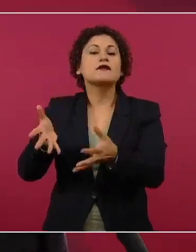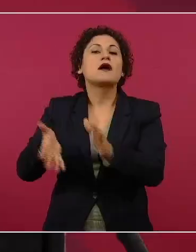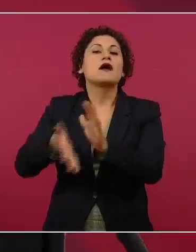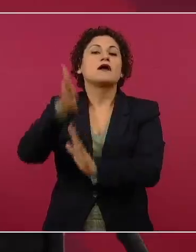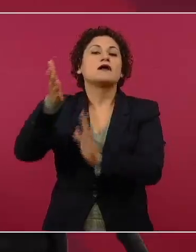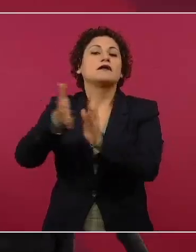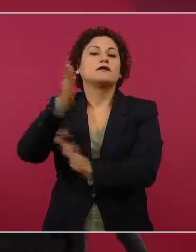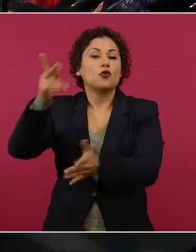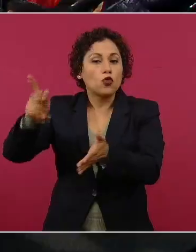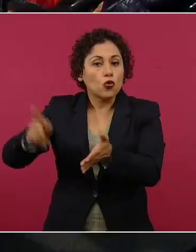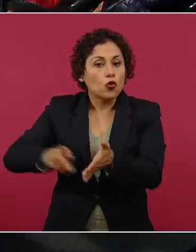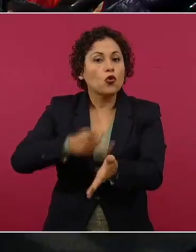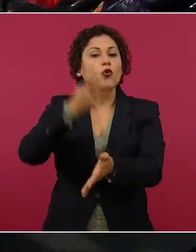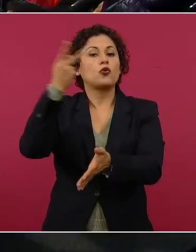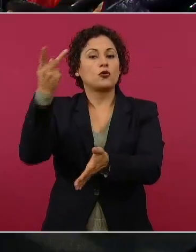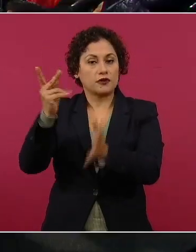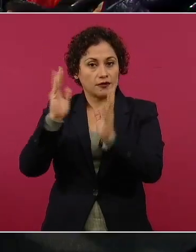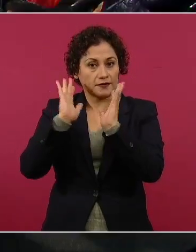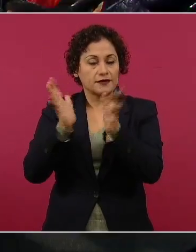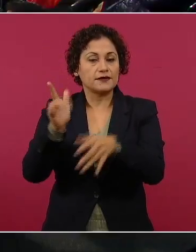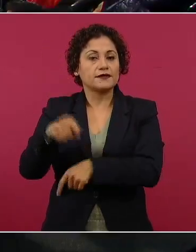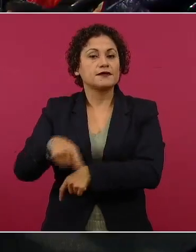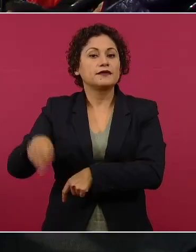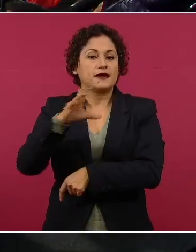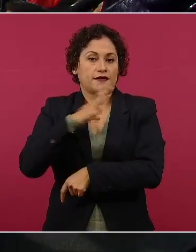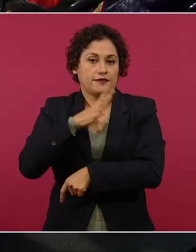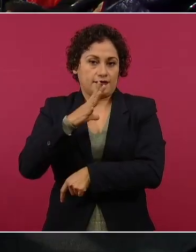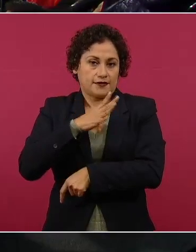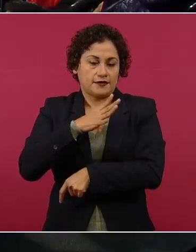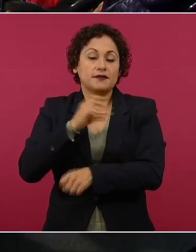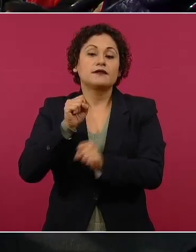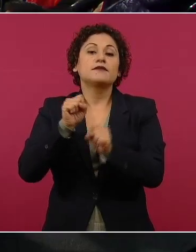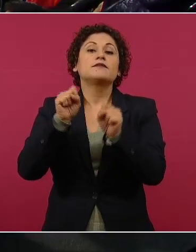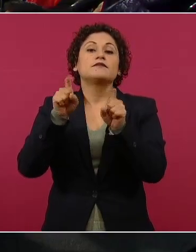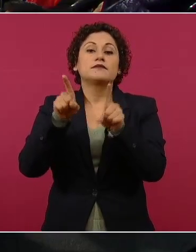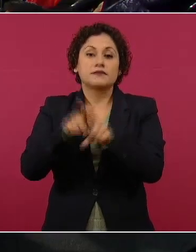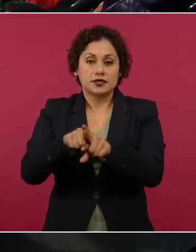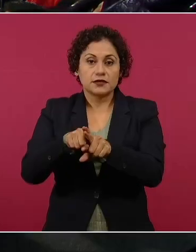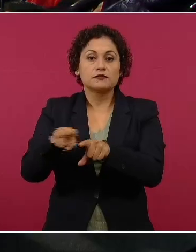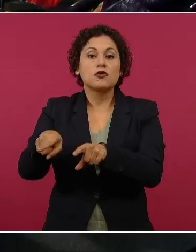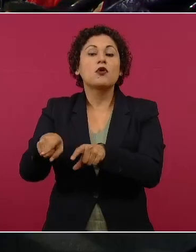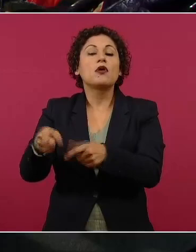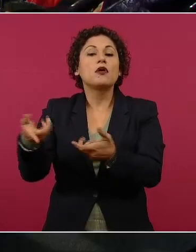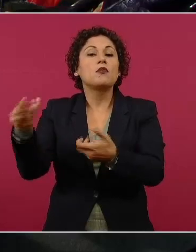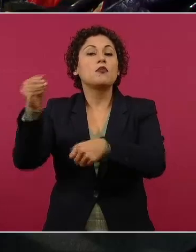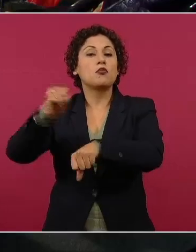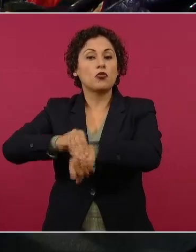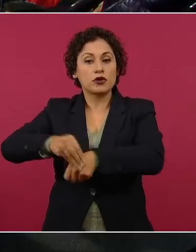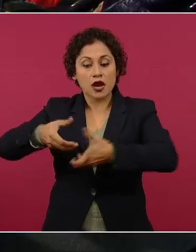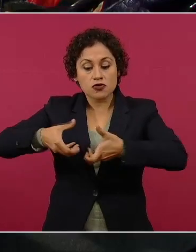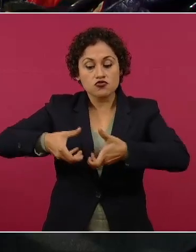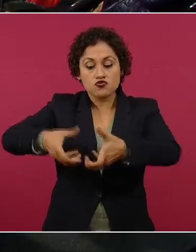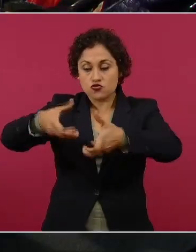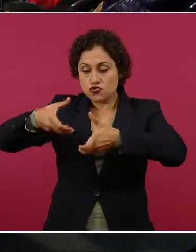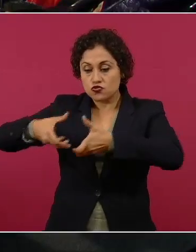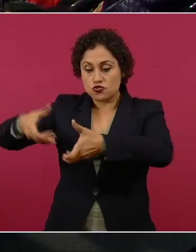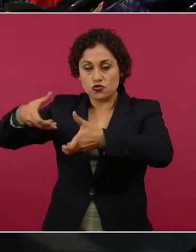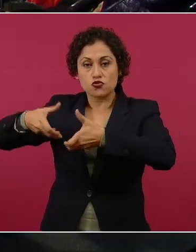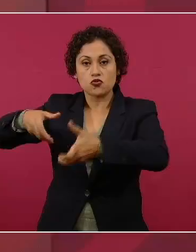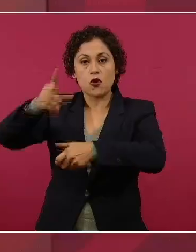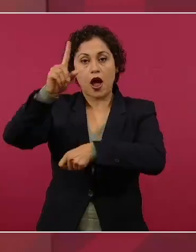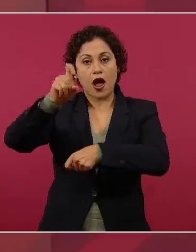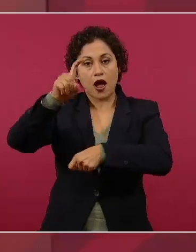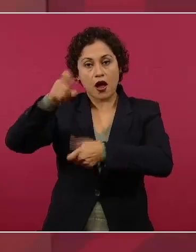se están también tendiendo tubos para un acueducto